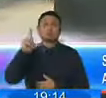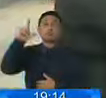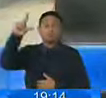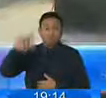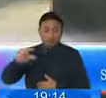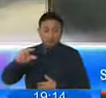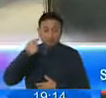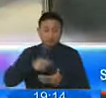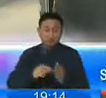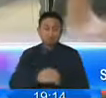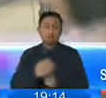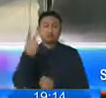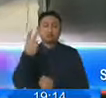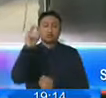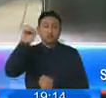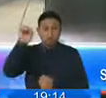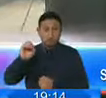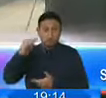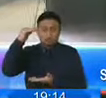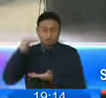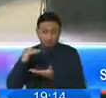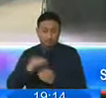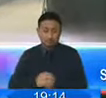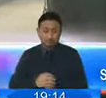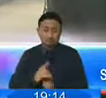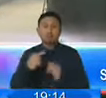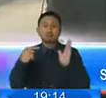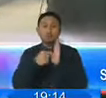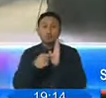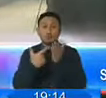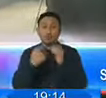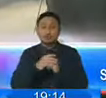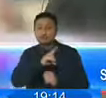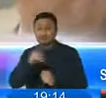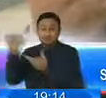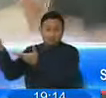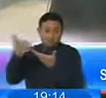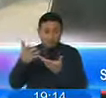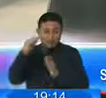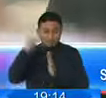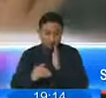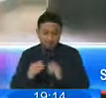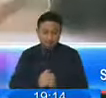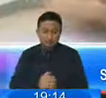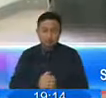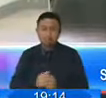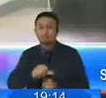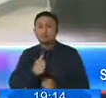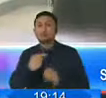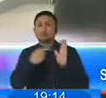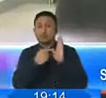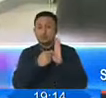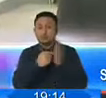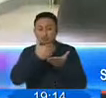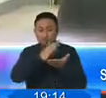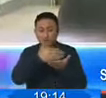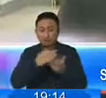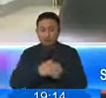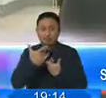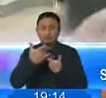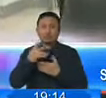con la bajada del 2% del IVA, con la eliminación de los aranceles de las sobretasas arancelarias, con la desgravación bruto de la negociación con